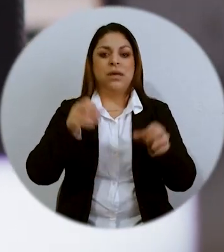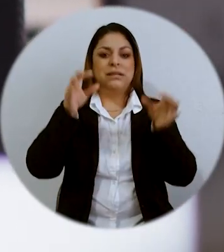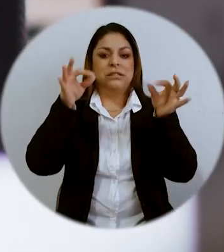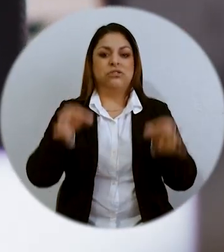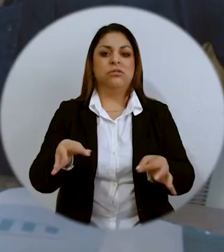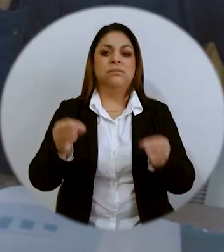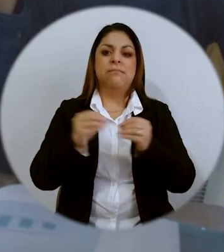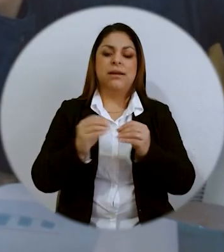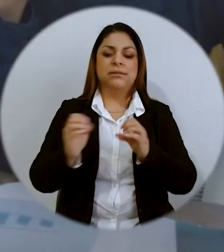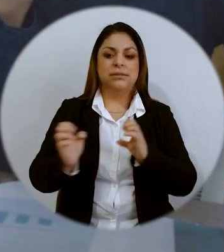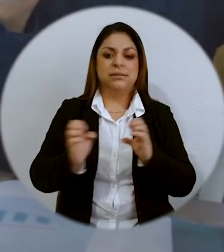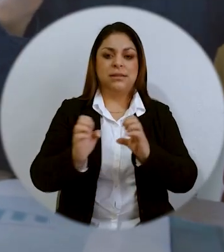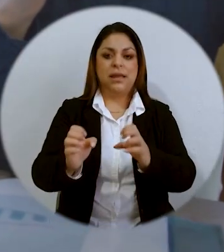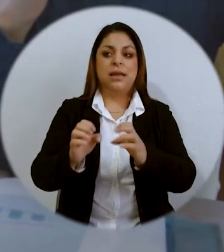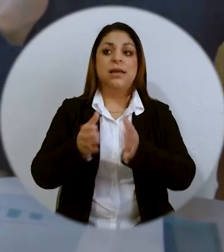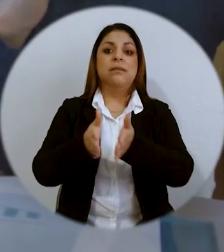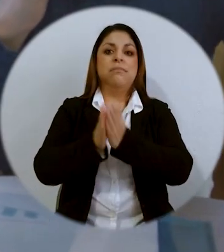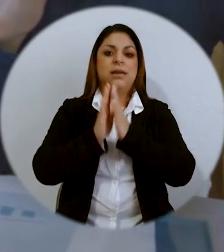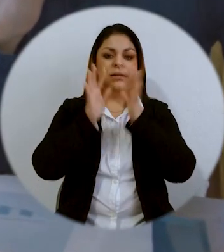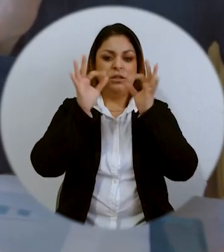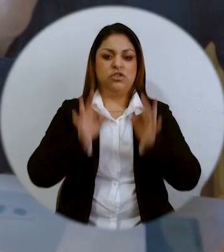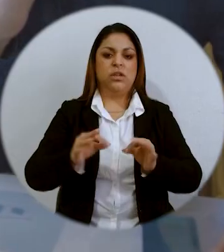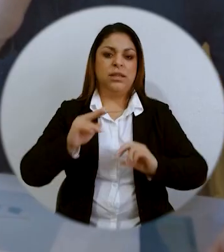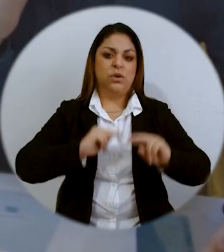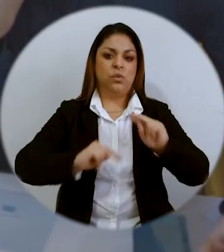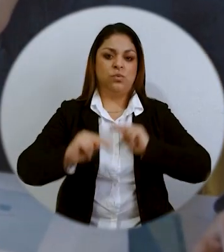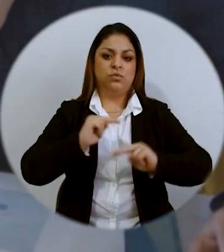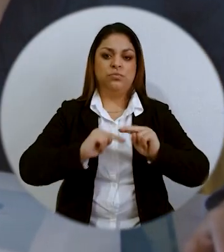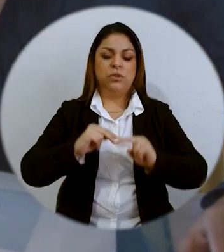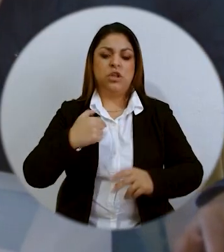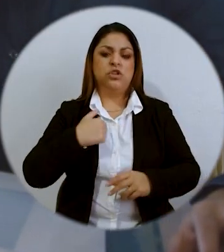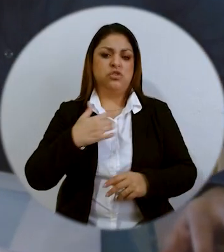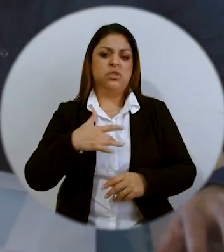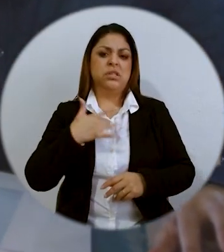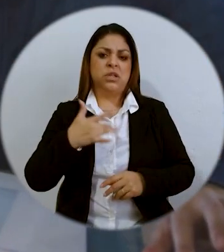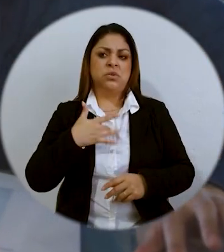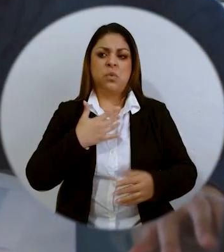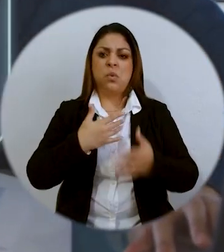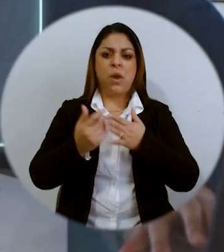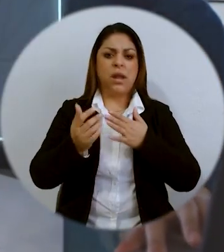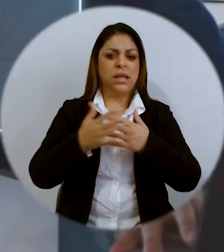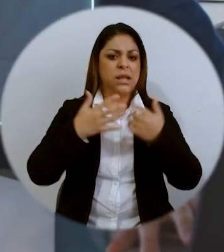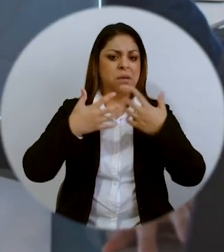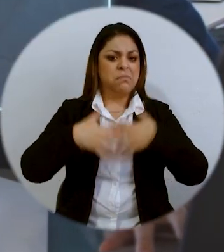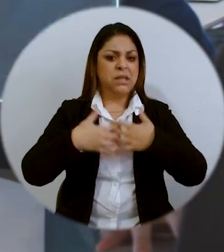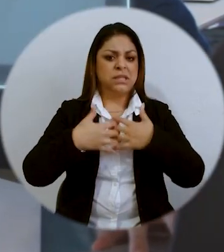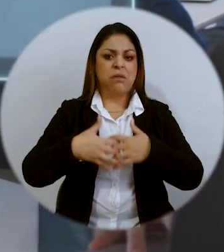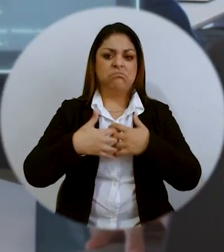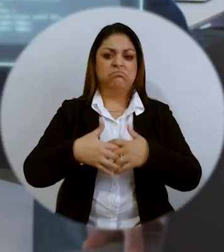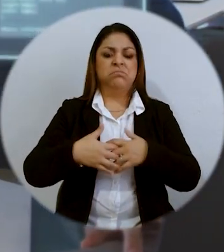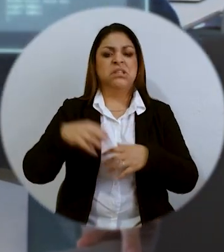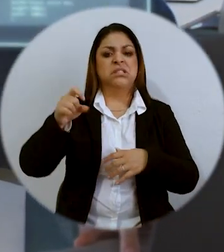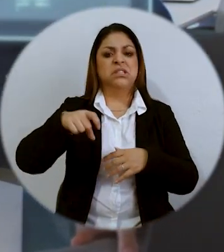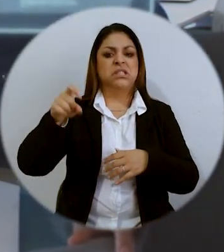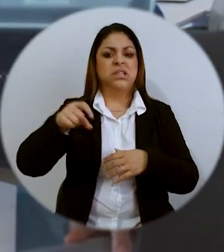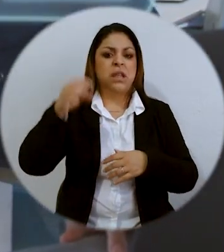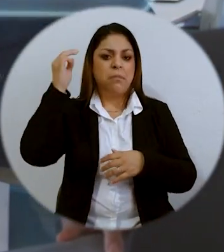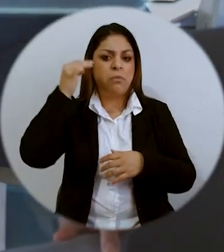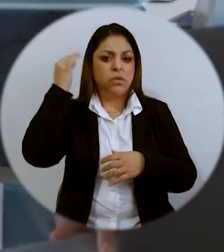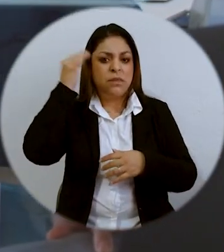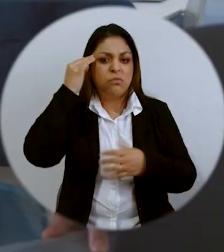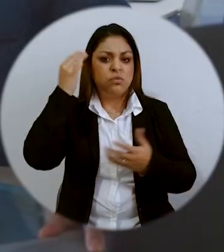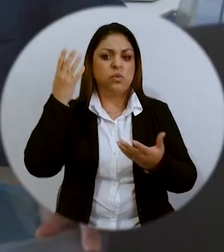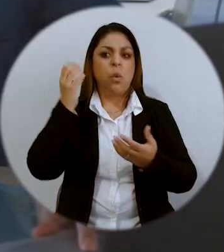tomar decisiones más estratégicas, inferir decisiones de negocio Entonces yo siento que cualquier empresa va a